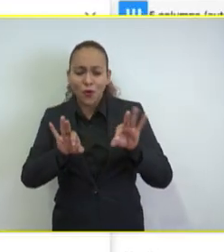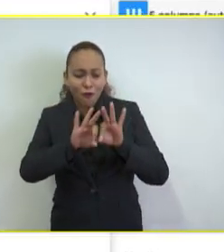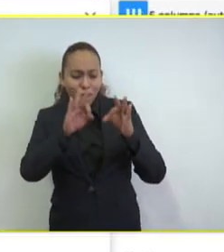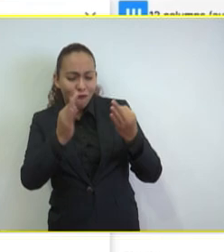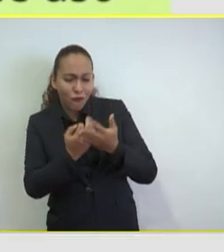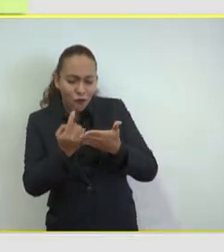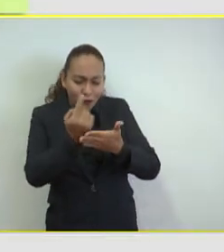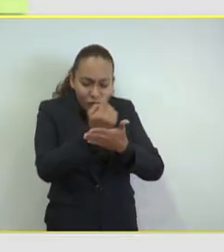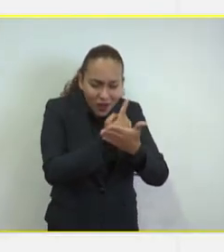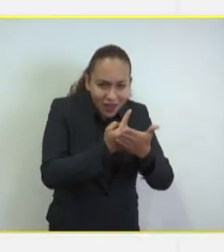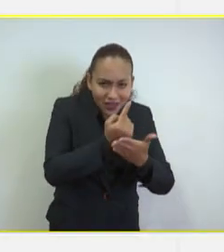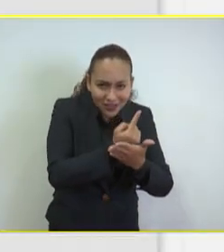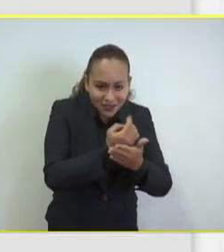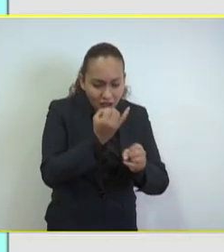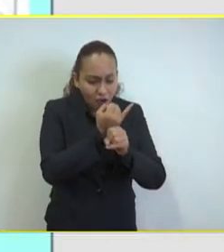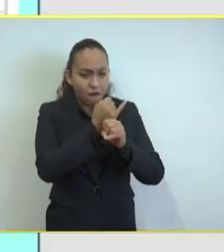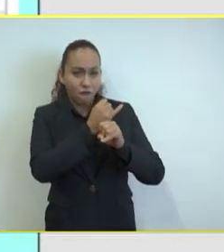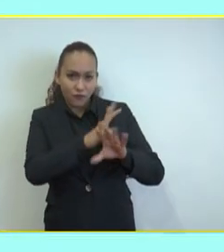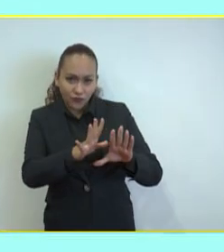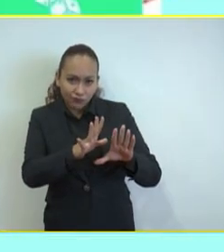la arquitectura de la información,